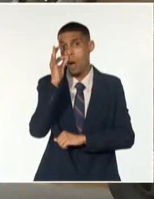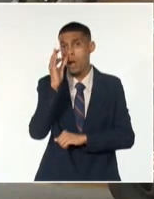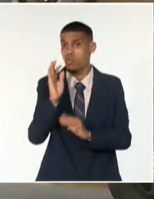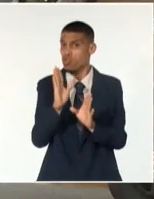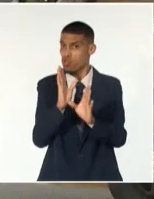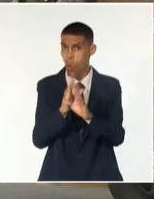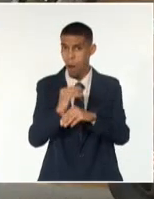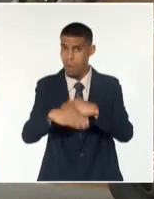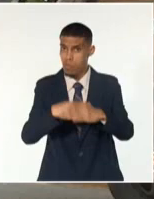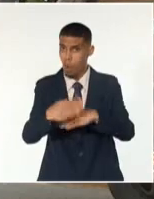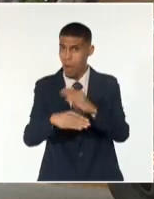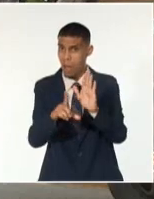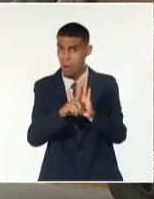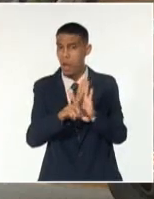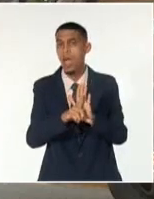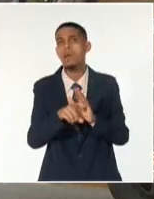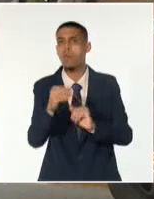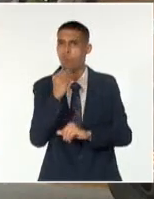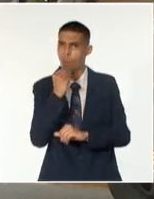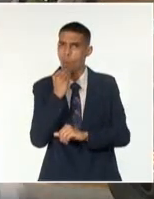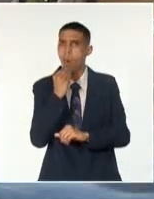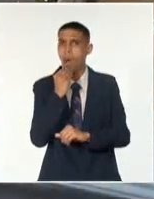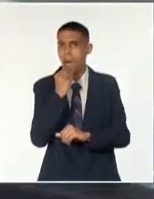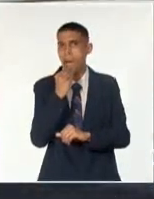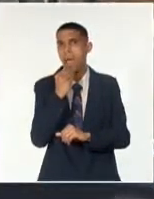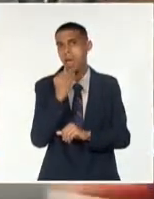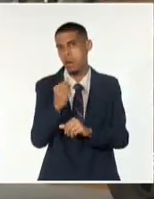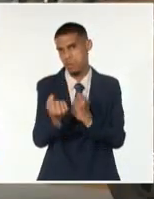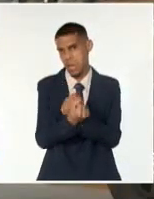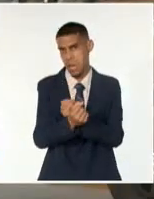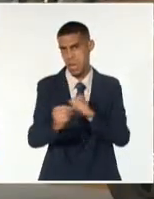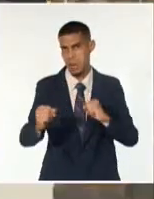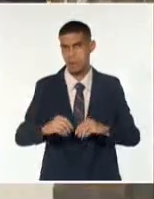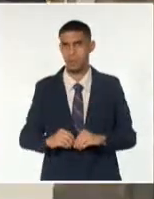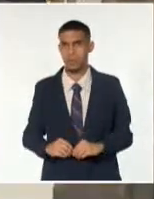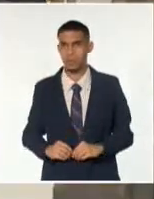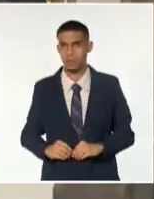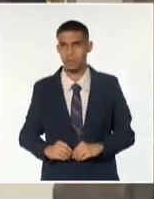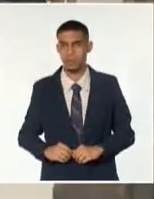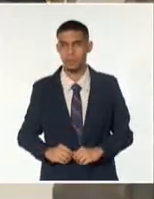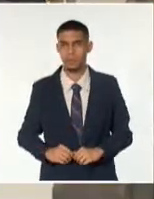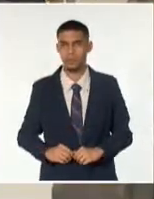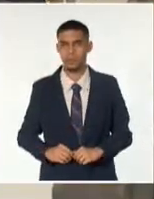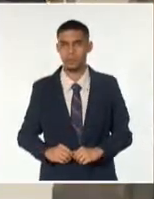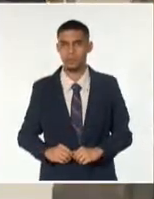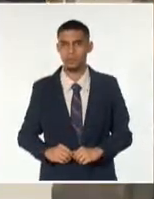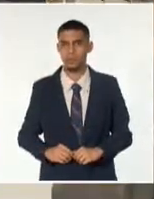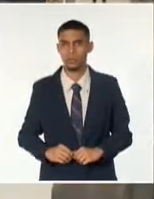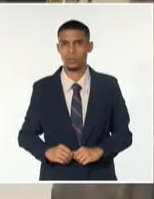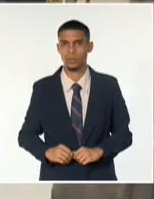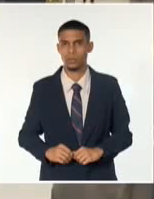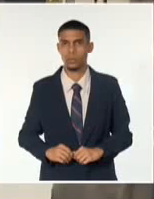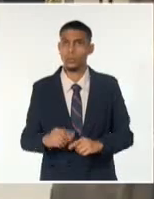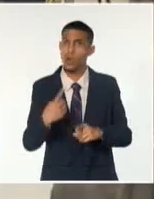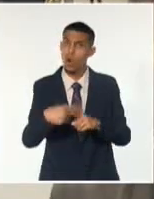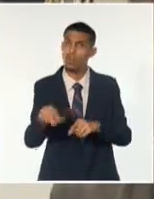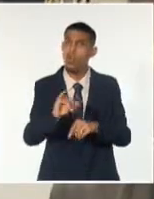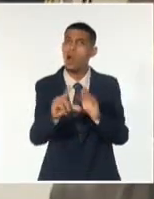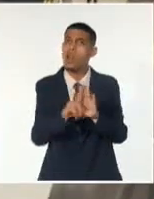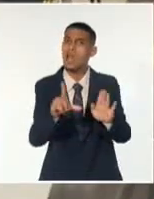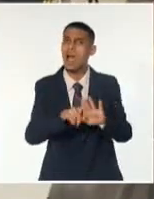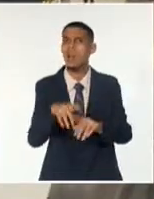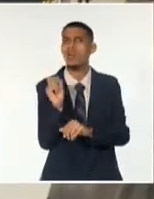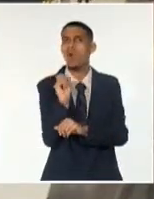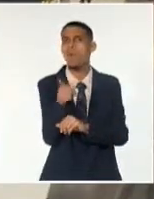legales. Hunter Biden se declaró inocente el martes de 3 delitos federales relacionados con la compra de un revólver en